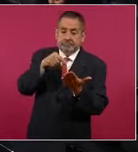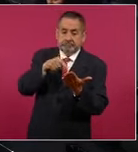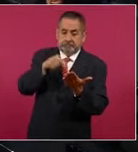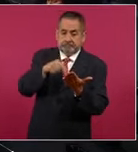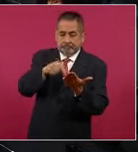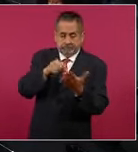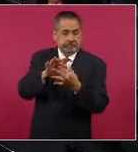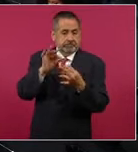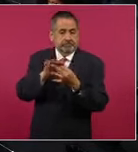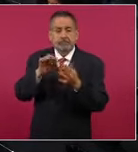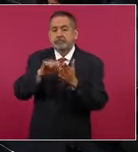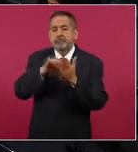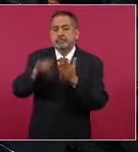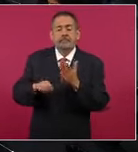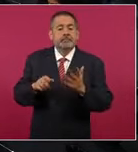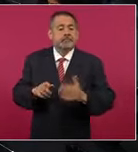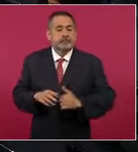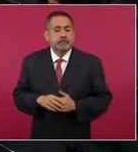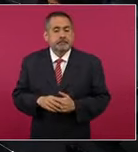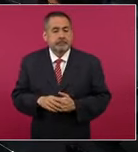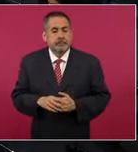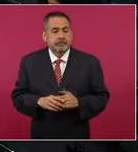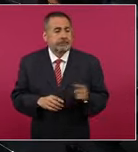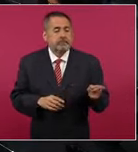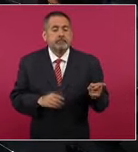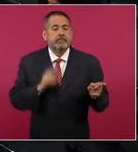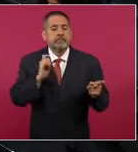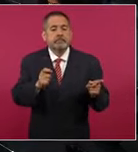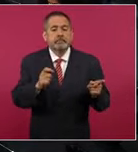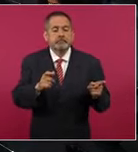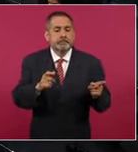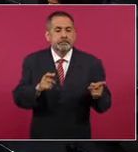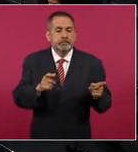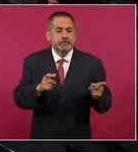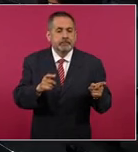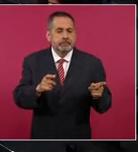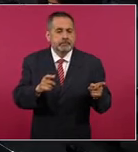se dice, por ejemplo, que es más fácil que entre